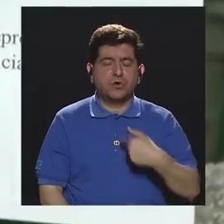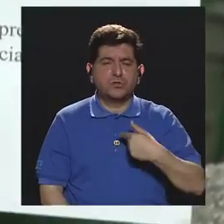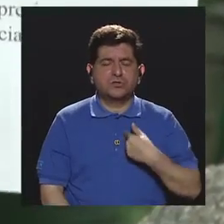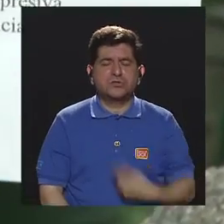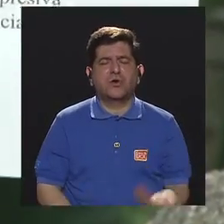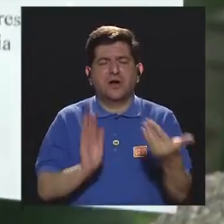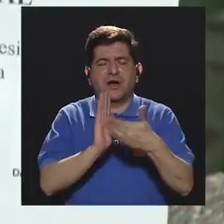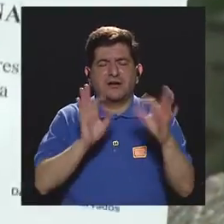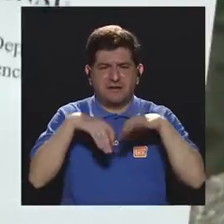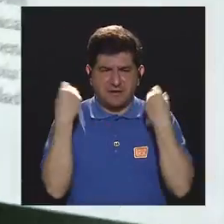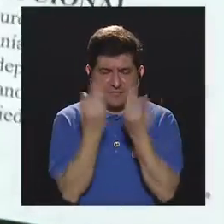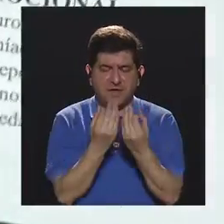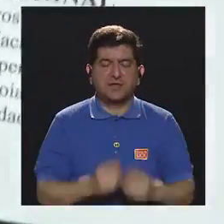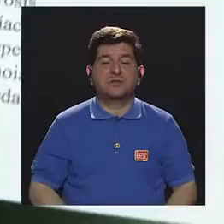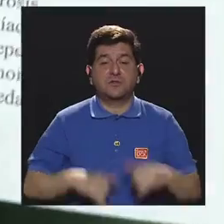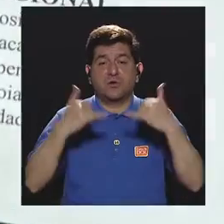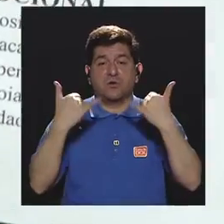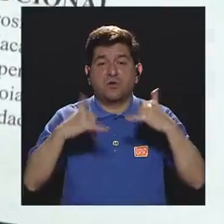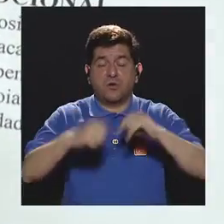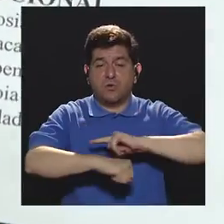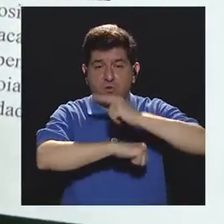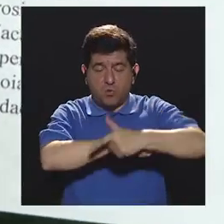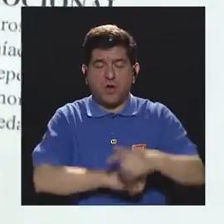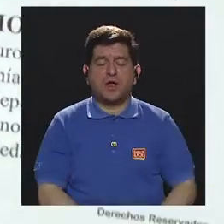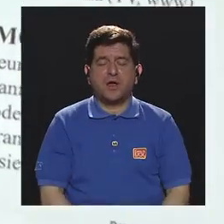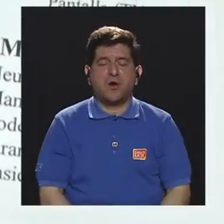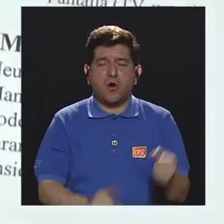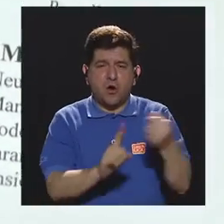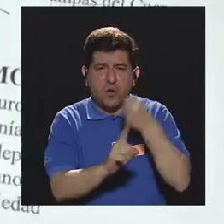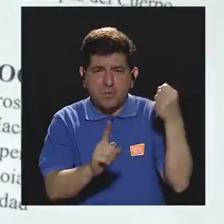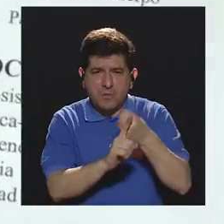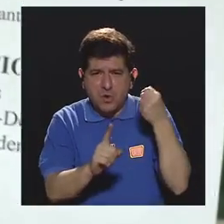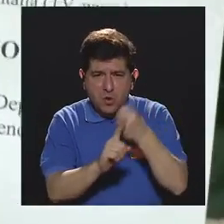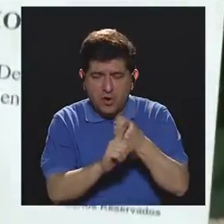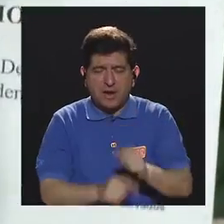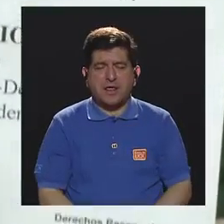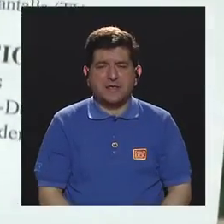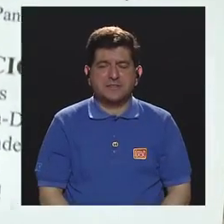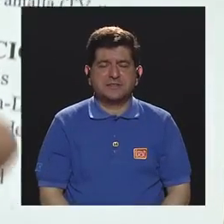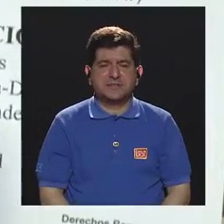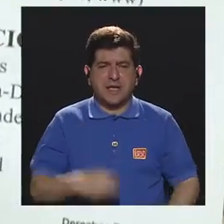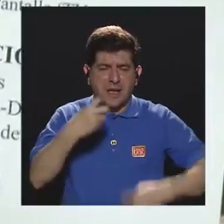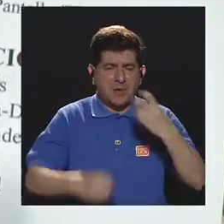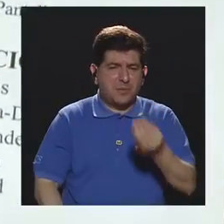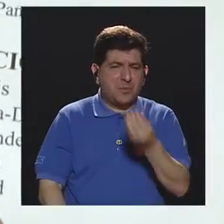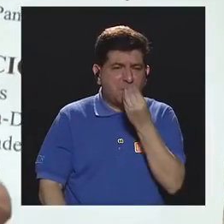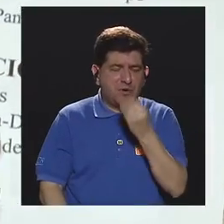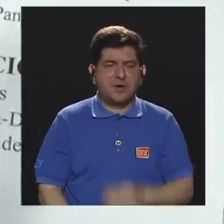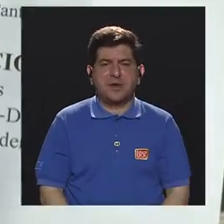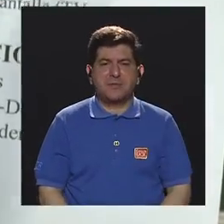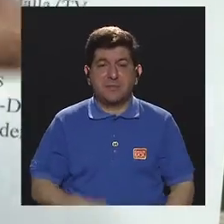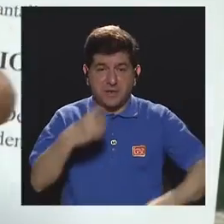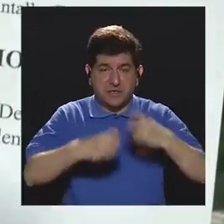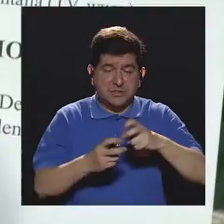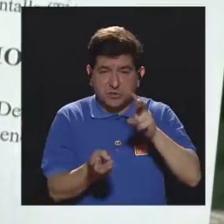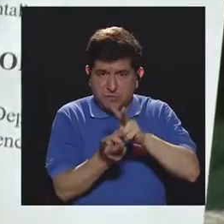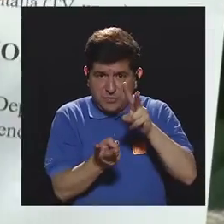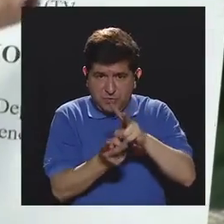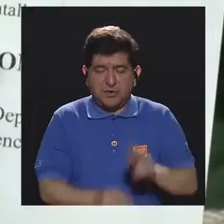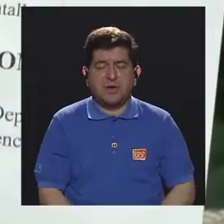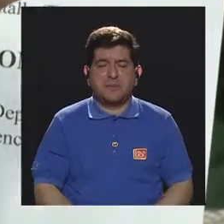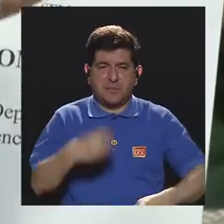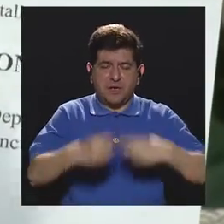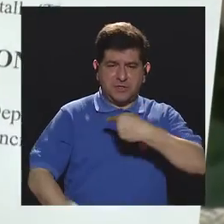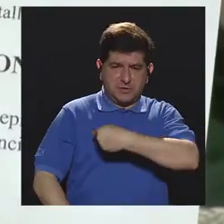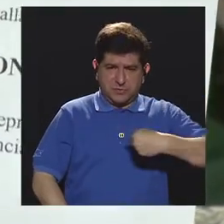mi trabajo juegos de poder, alto riesgo, violencia adictiva, desorden de apetito, sexuales, químicas, ya dije,